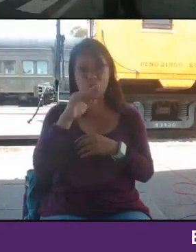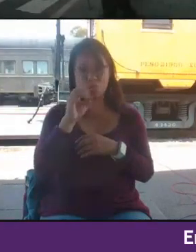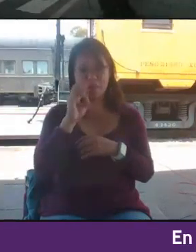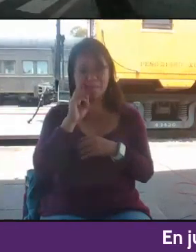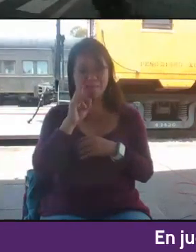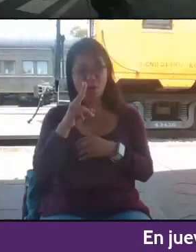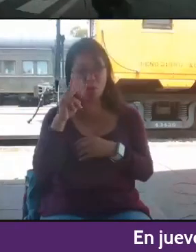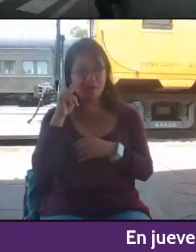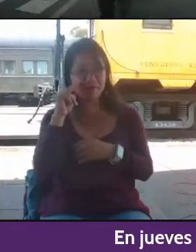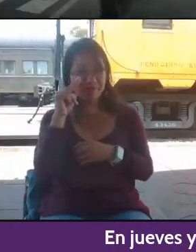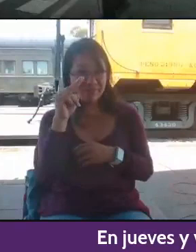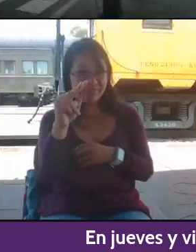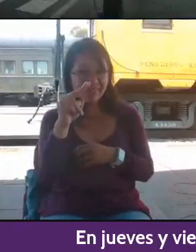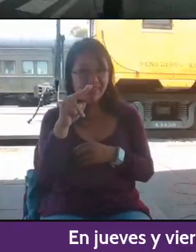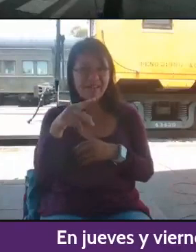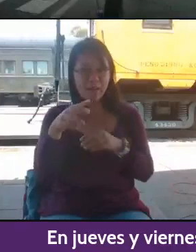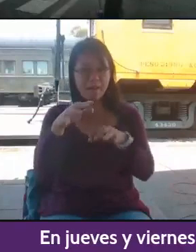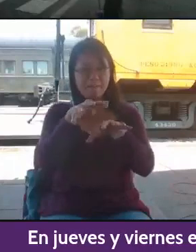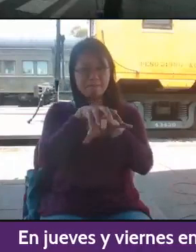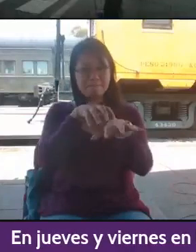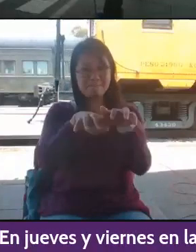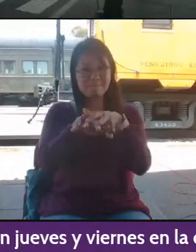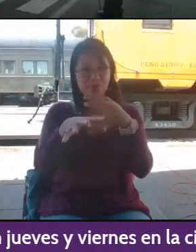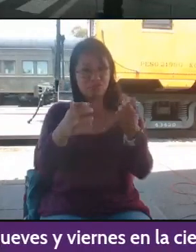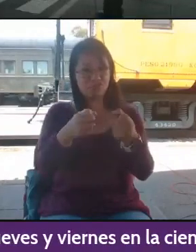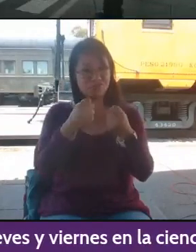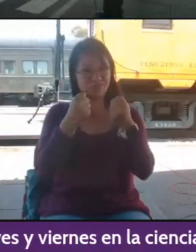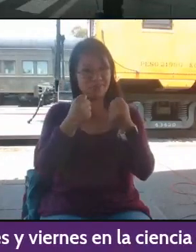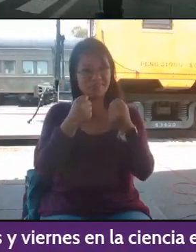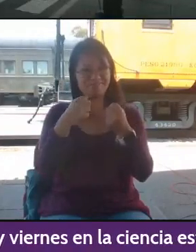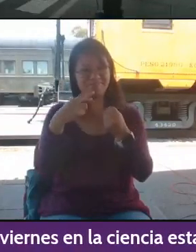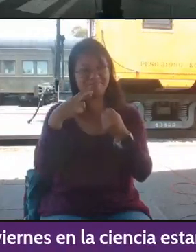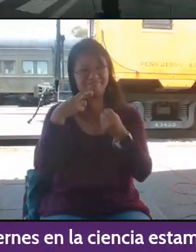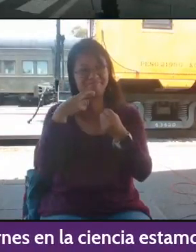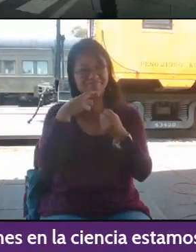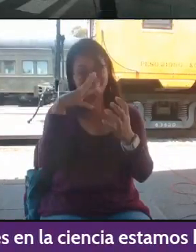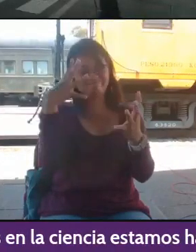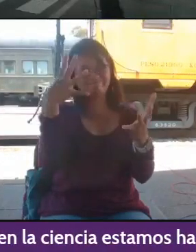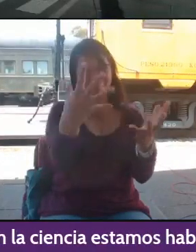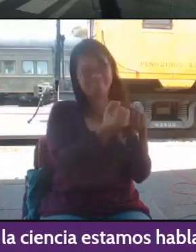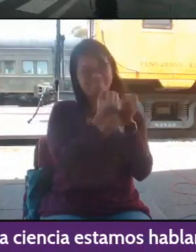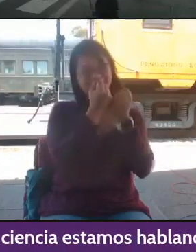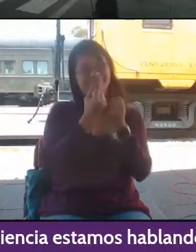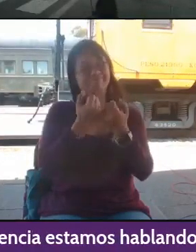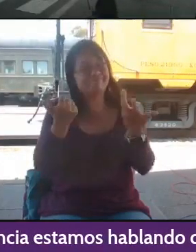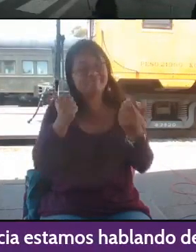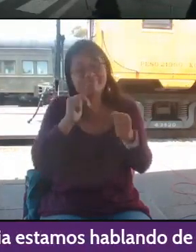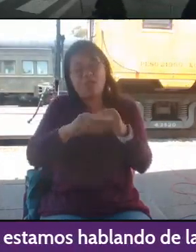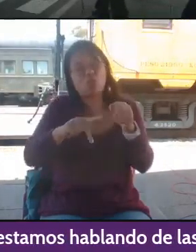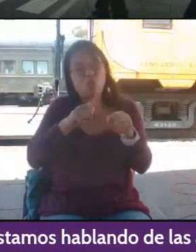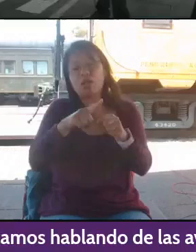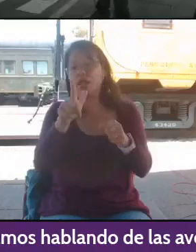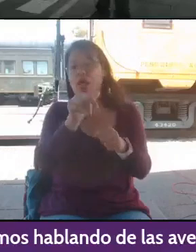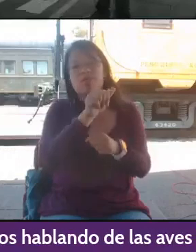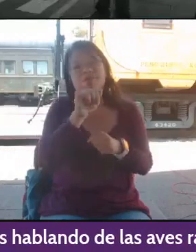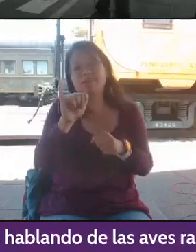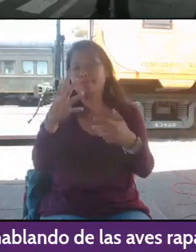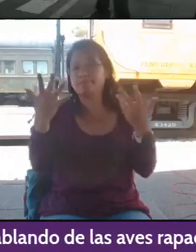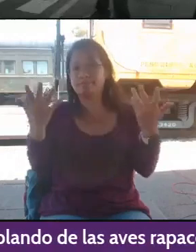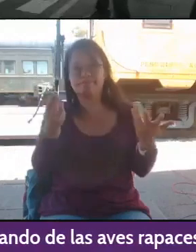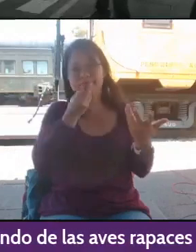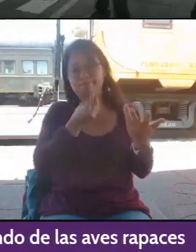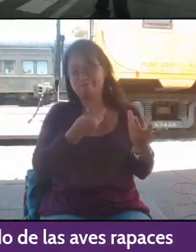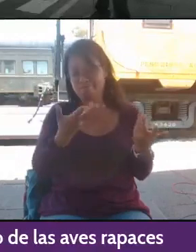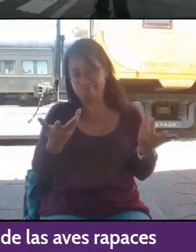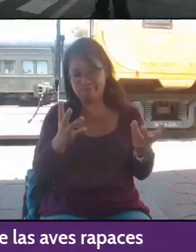vista, el tener unas patas fuertes, y pues se robó un gavilancito, ¿no? Esa es la naturaleza, así pasa. No sientan feo, así es, ¿no? Ni modo.